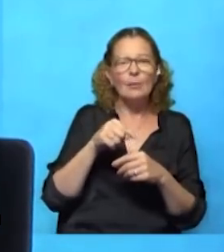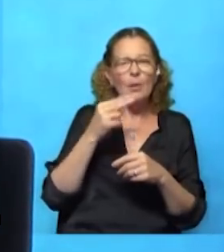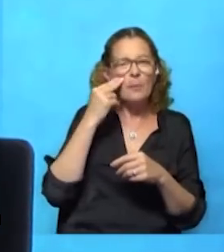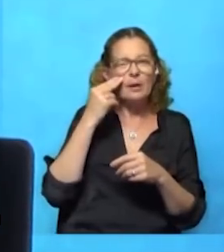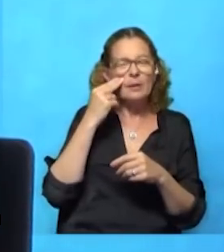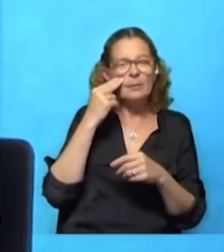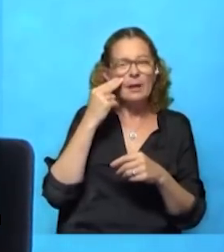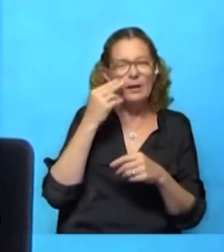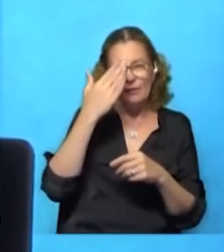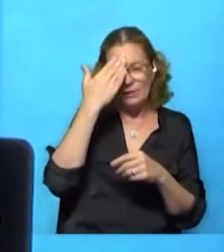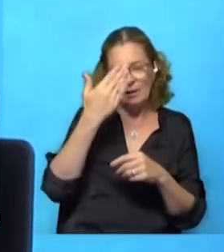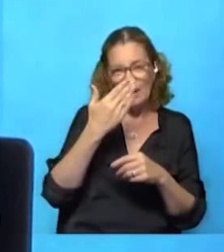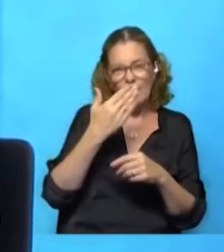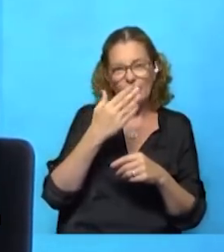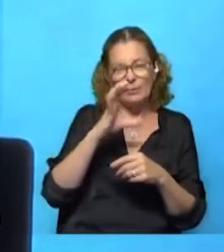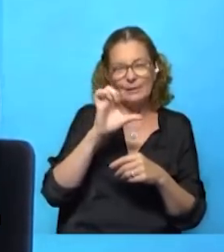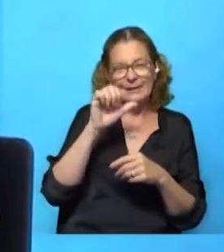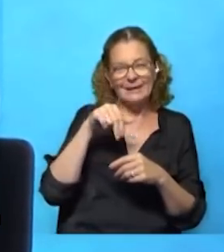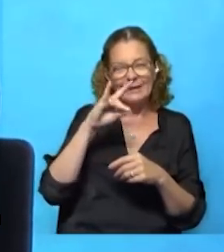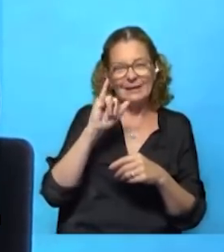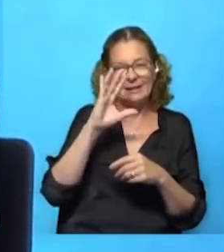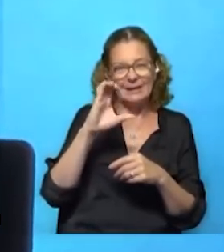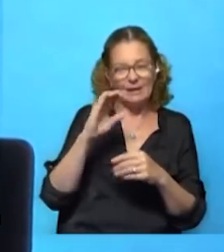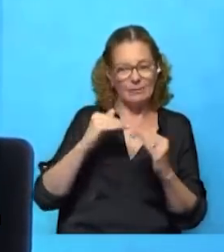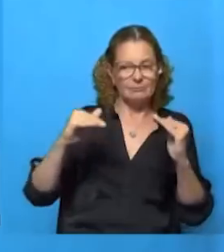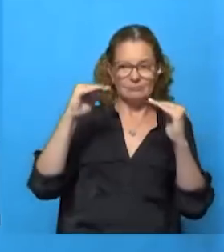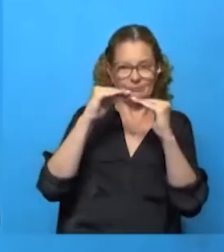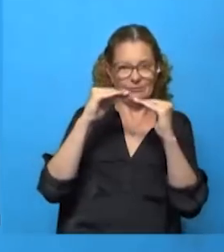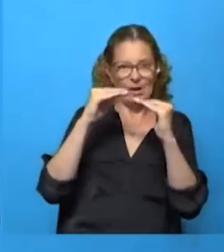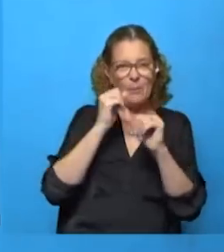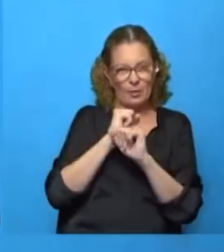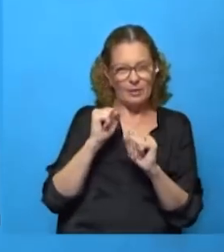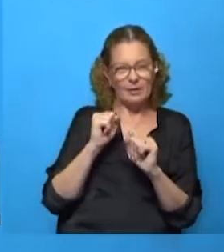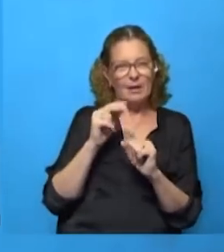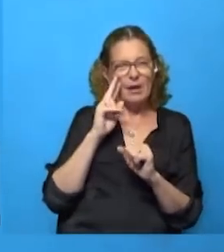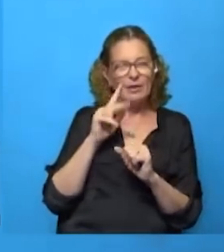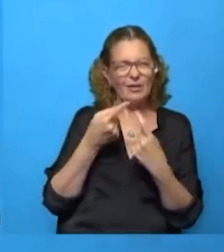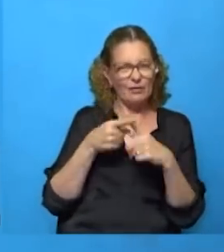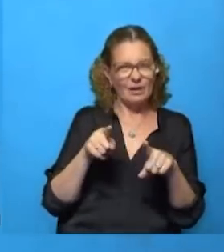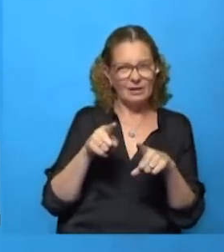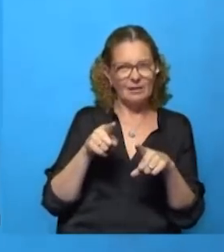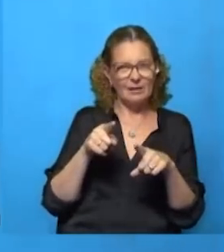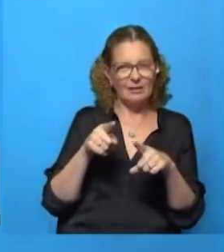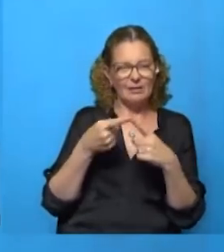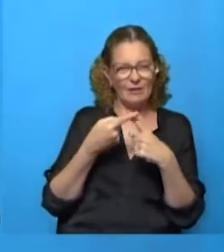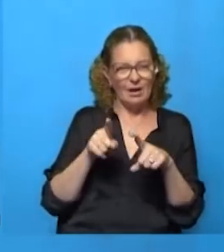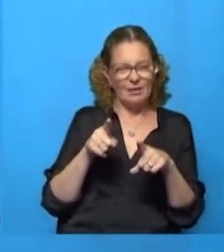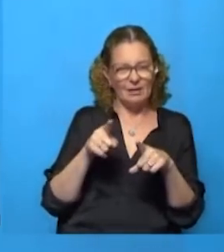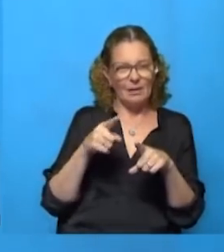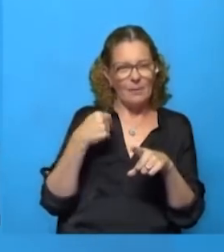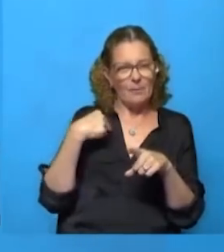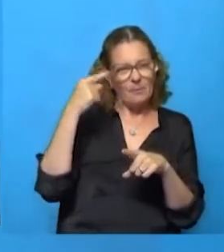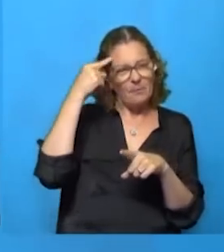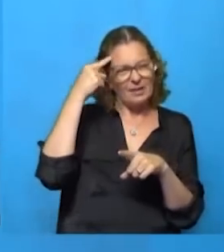que tuvo para que pagar el frente amplio con el caso sendictic se lo puede poner a la altura a ver algo distinto creo que son distintos son